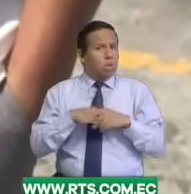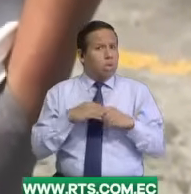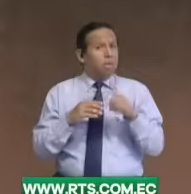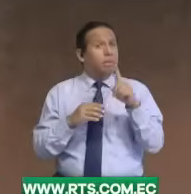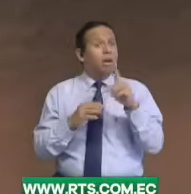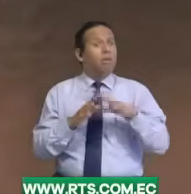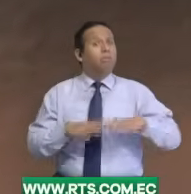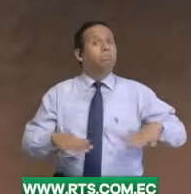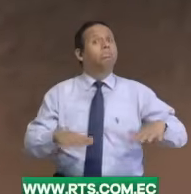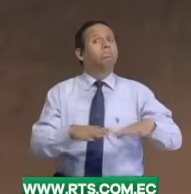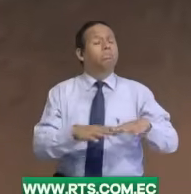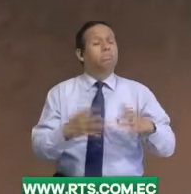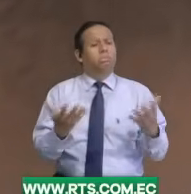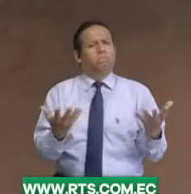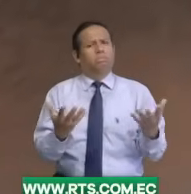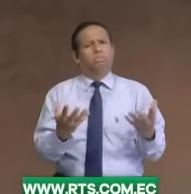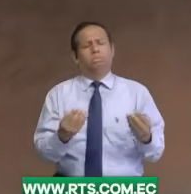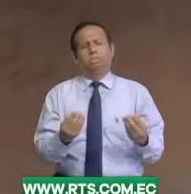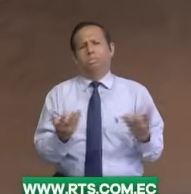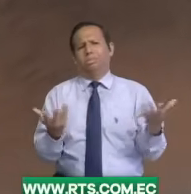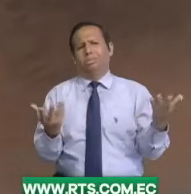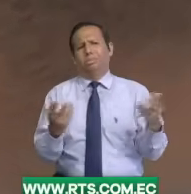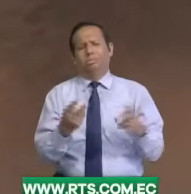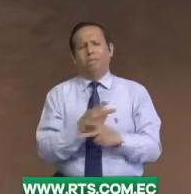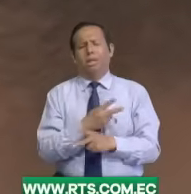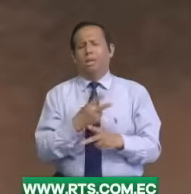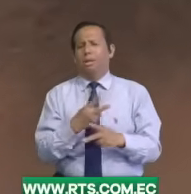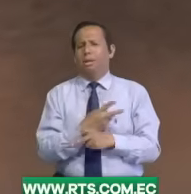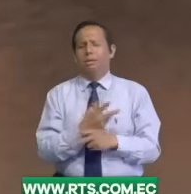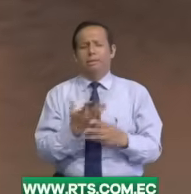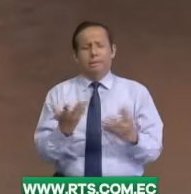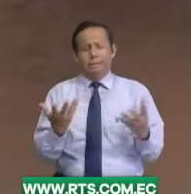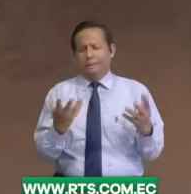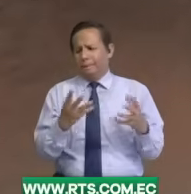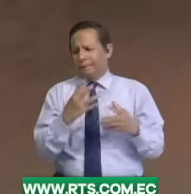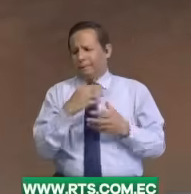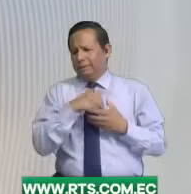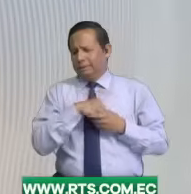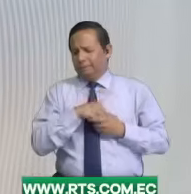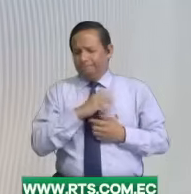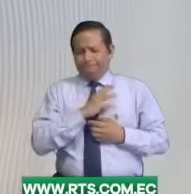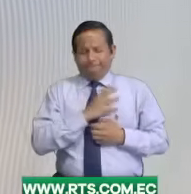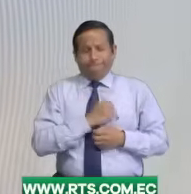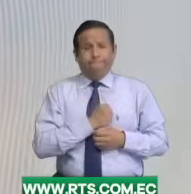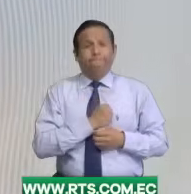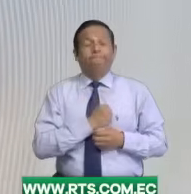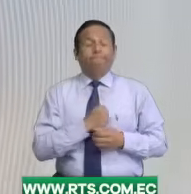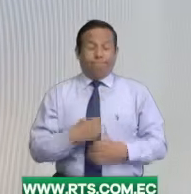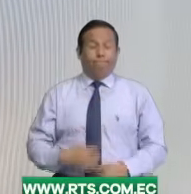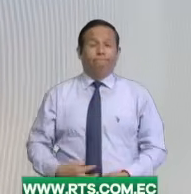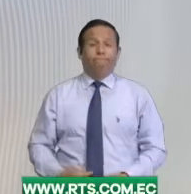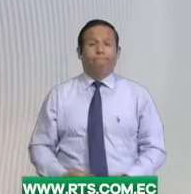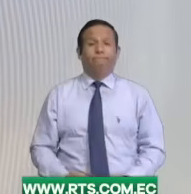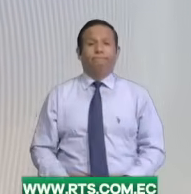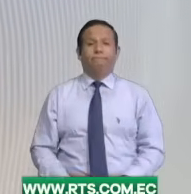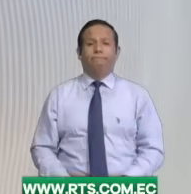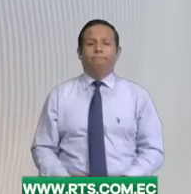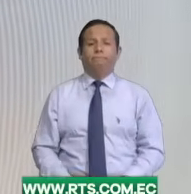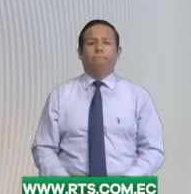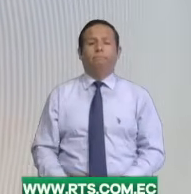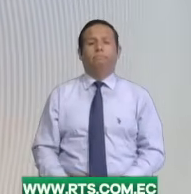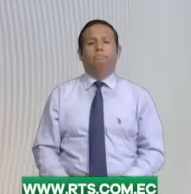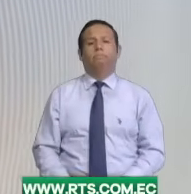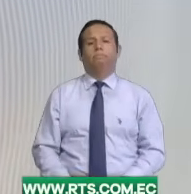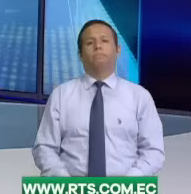inseguridad le dejaron la peor historia que tendrá que contar. Informó Marilyn